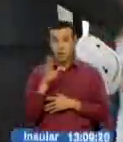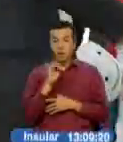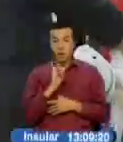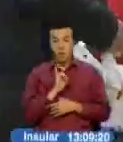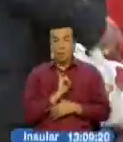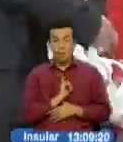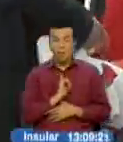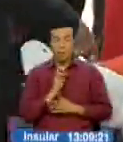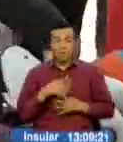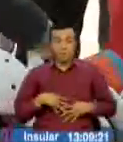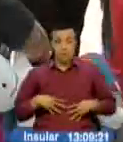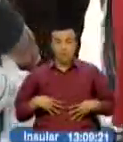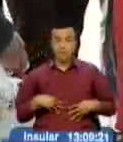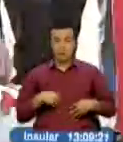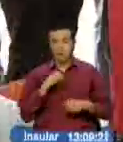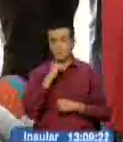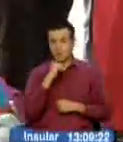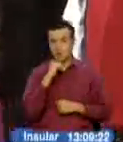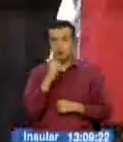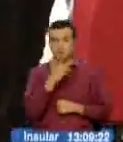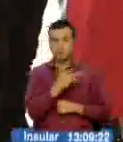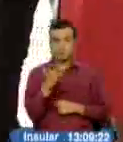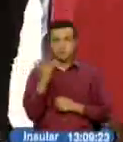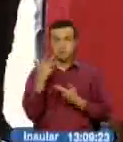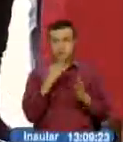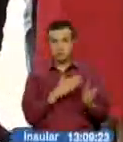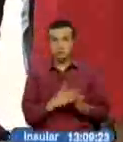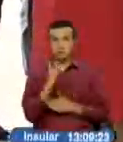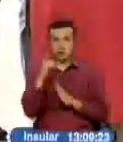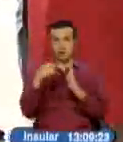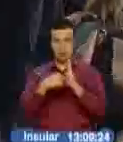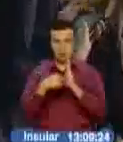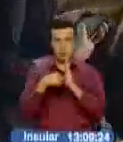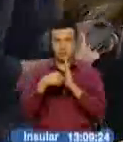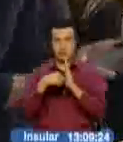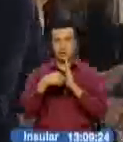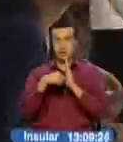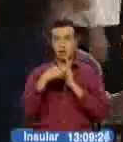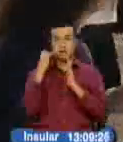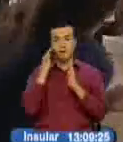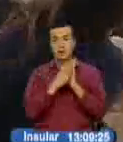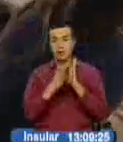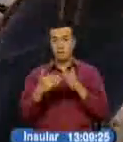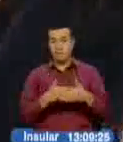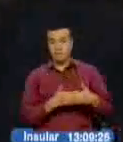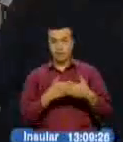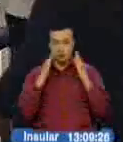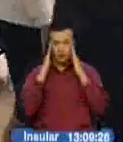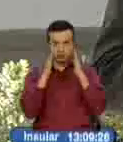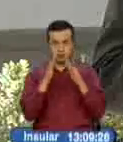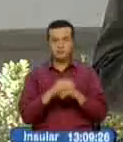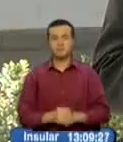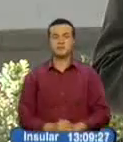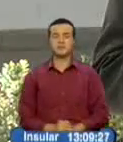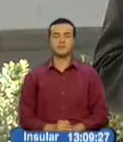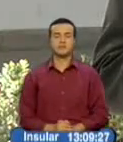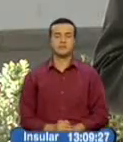las políticas de acompañamiento del gobierno en los 1000 primeros días del neonato. Olga Velasco, Ecuador TV.